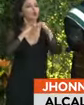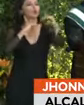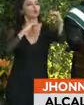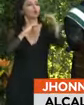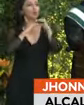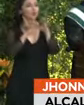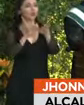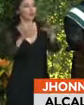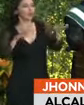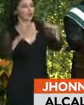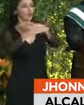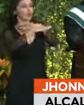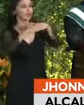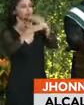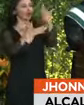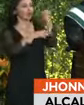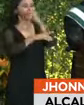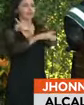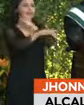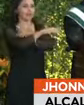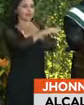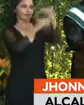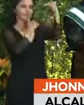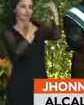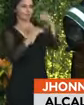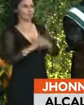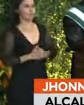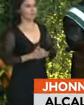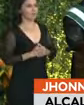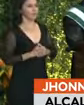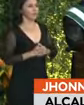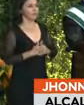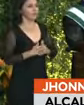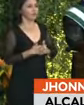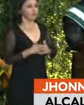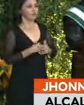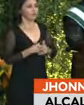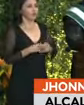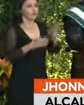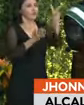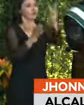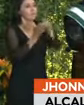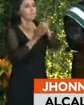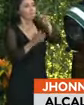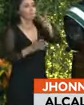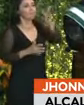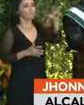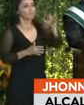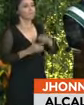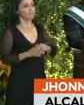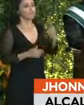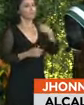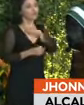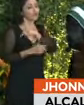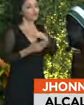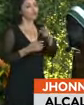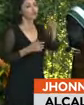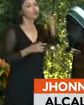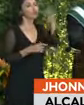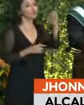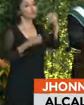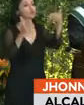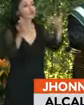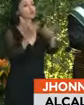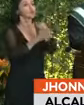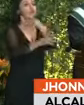entregaron en los 15 distritos de Santa Cruz. Este 2023 hemos empezado